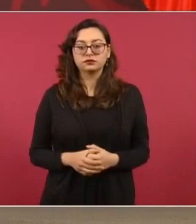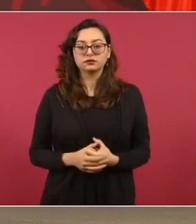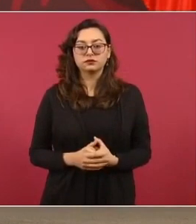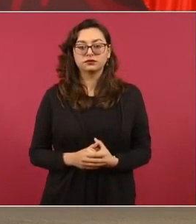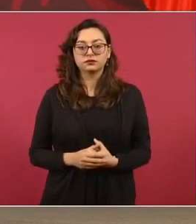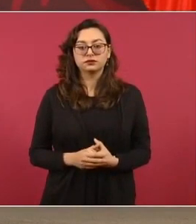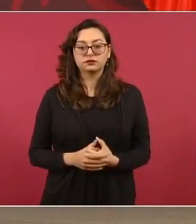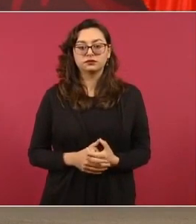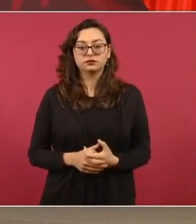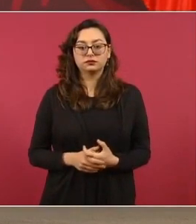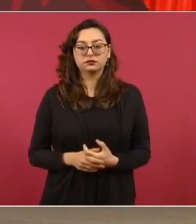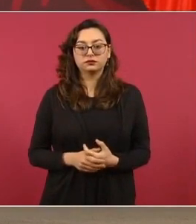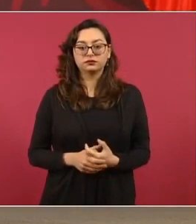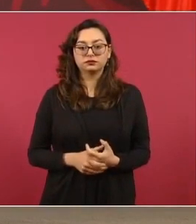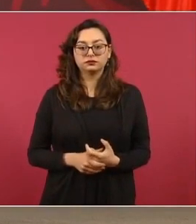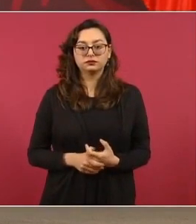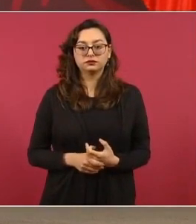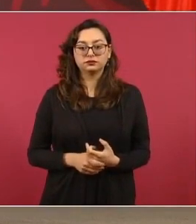se